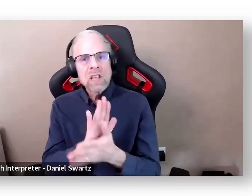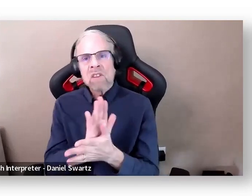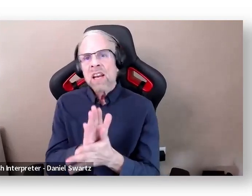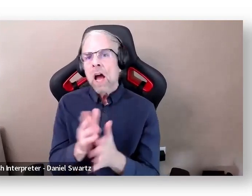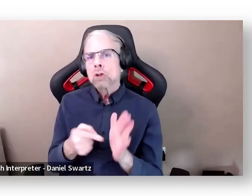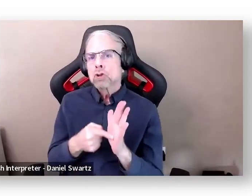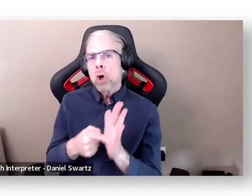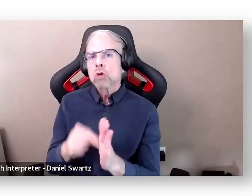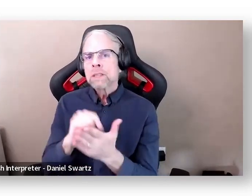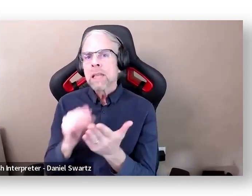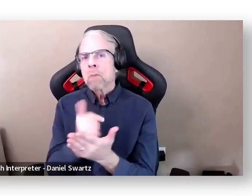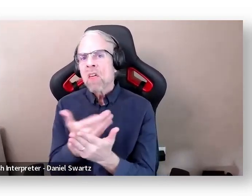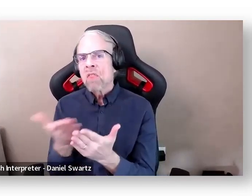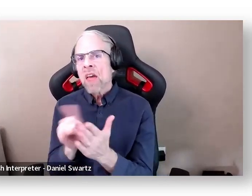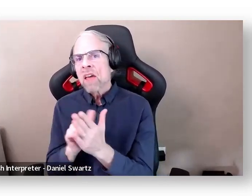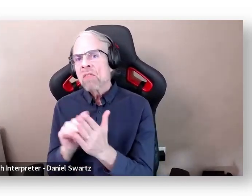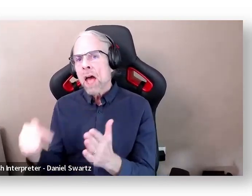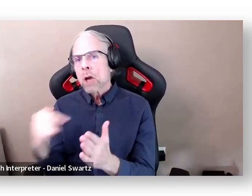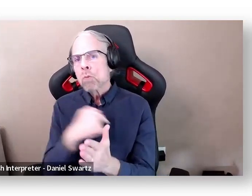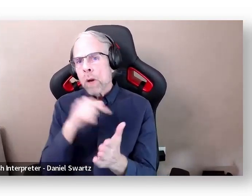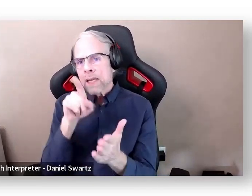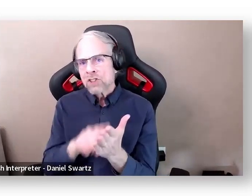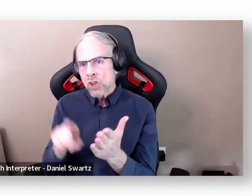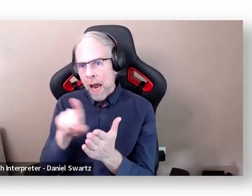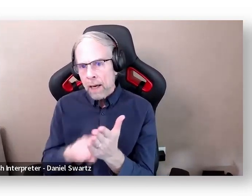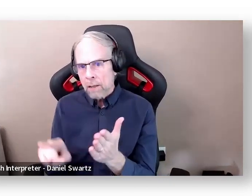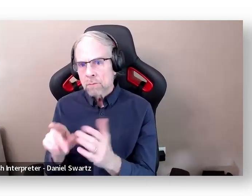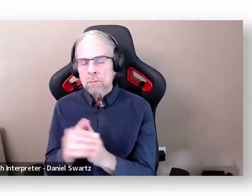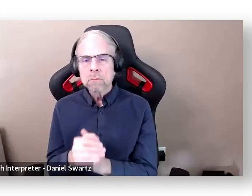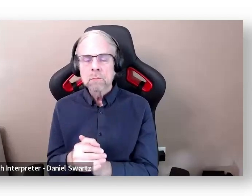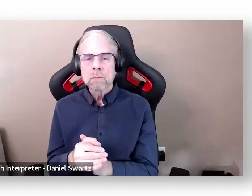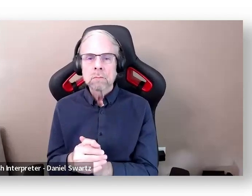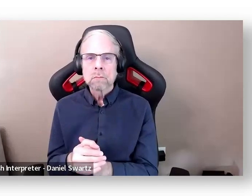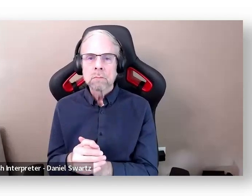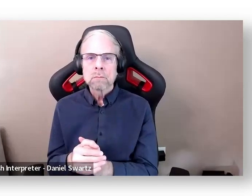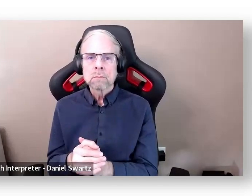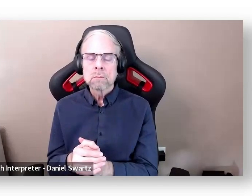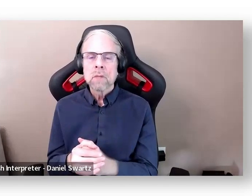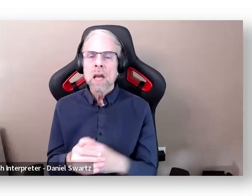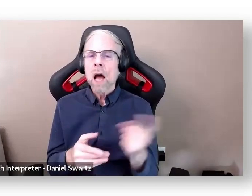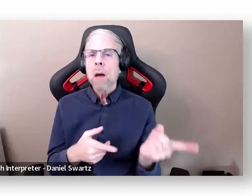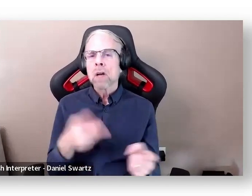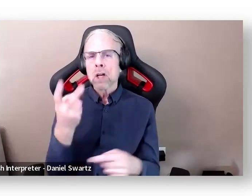que vamos a hacer ahora, vamos a ver un video, entonces les voy a explicar un poquito de lo que estamos mirando.